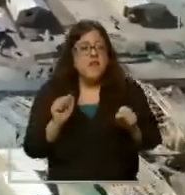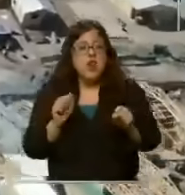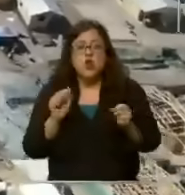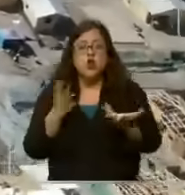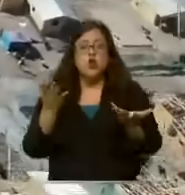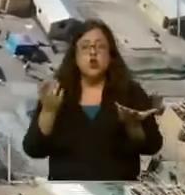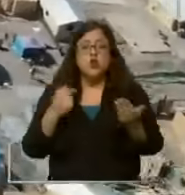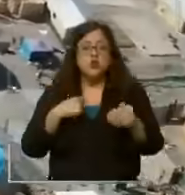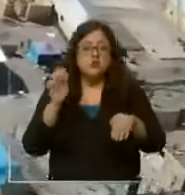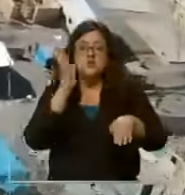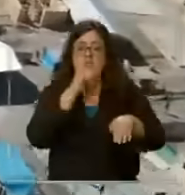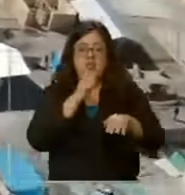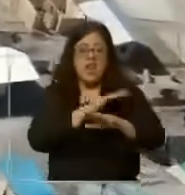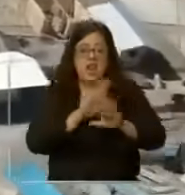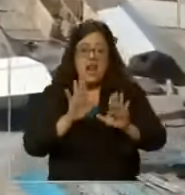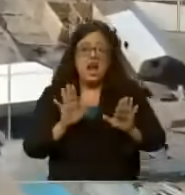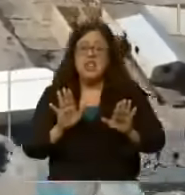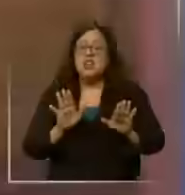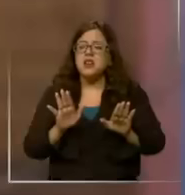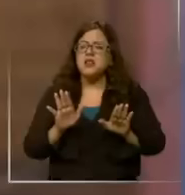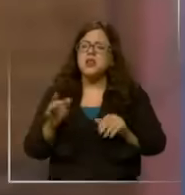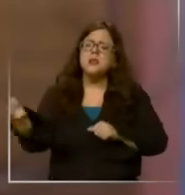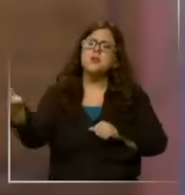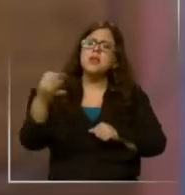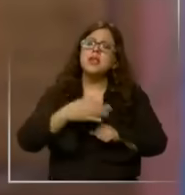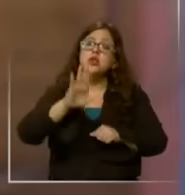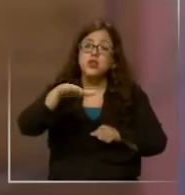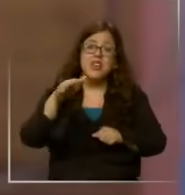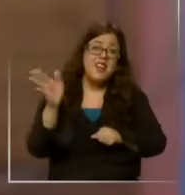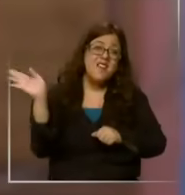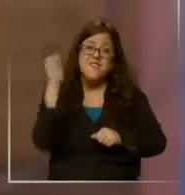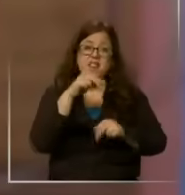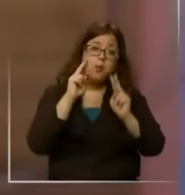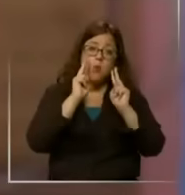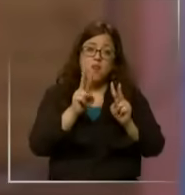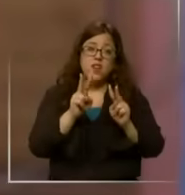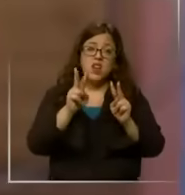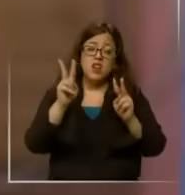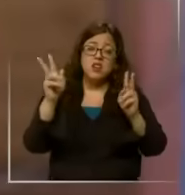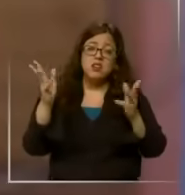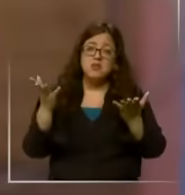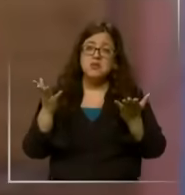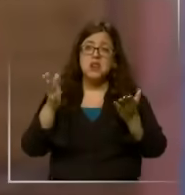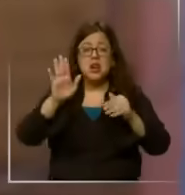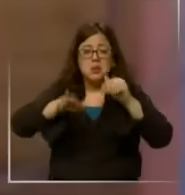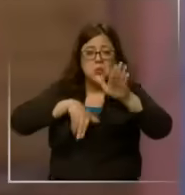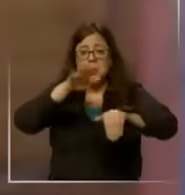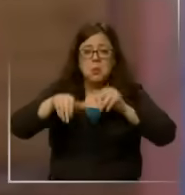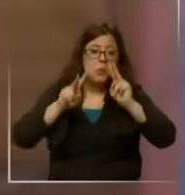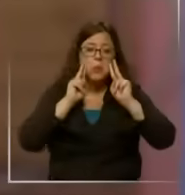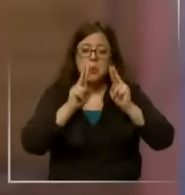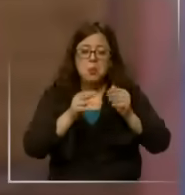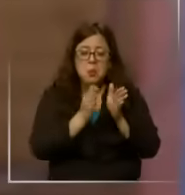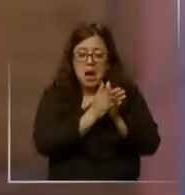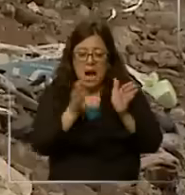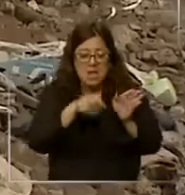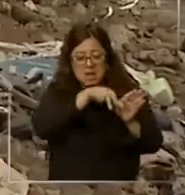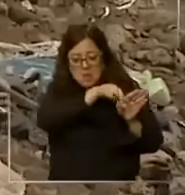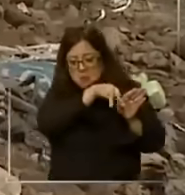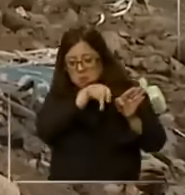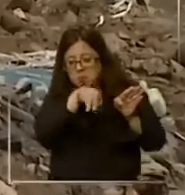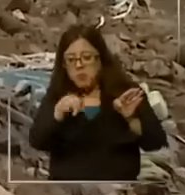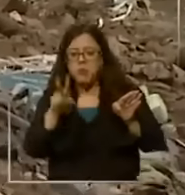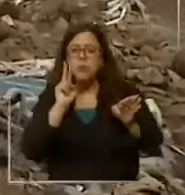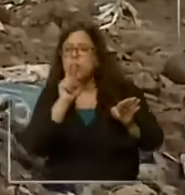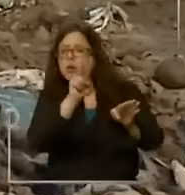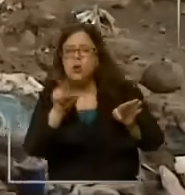patapelada en mi casa y todo eso. Entonces va y me dice, mire, vamos a ver, y yo partí. A pata pelada, crucé la calle para acá y